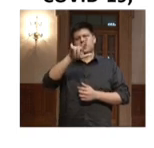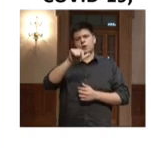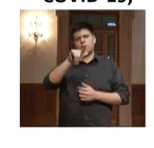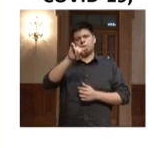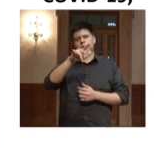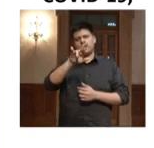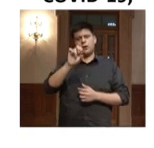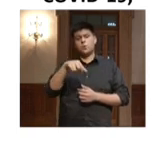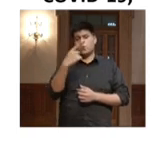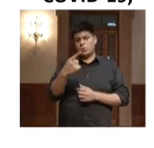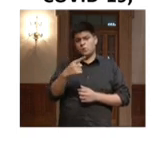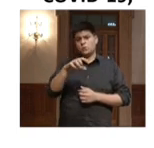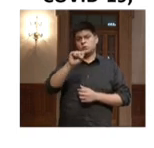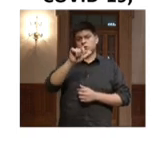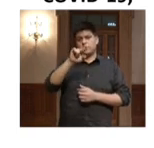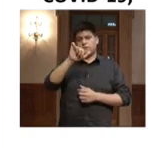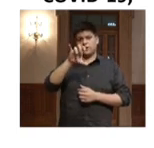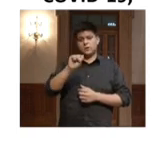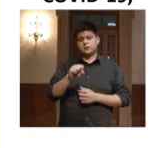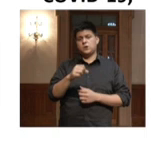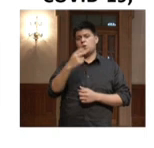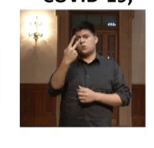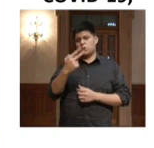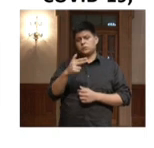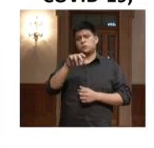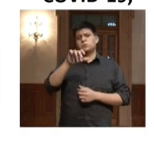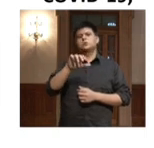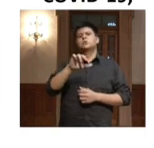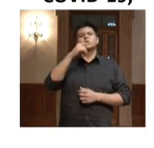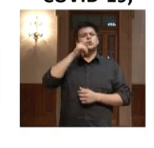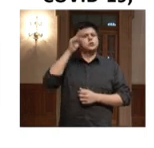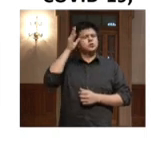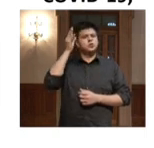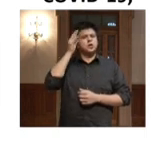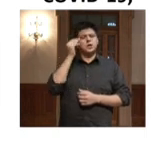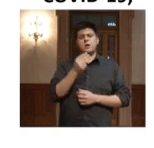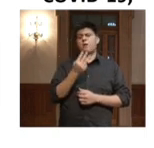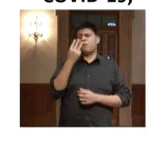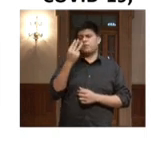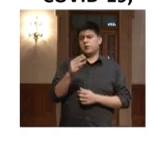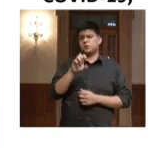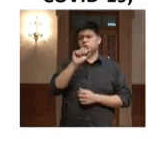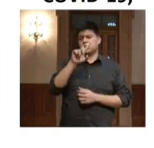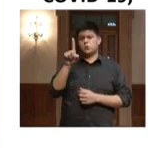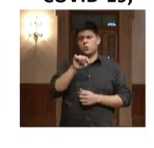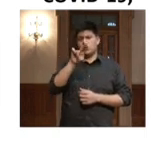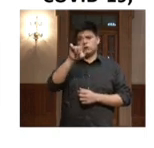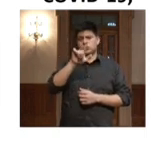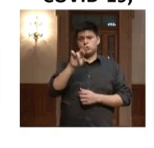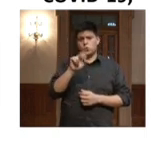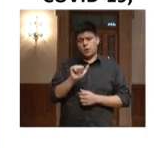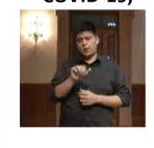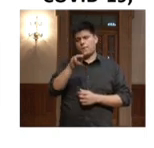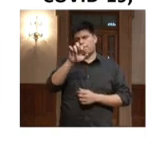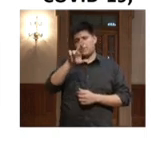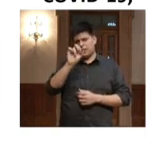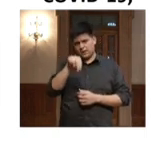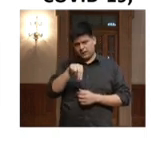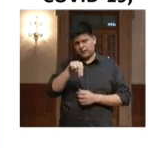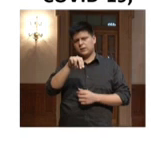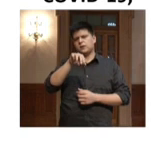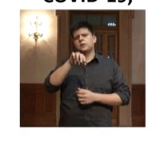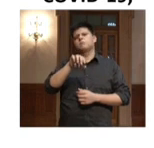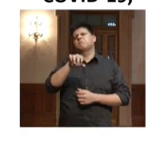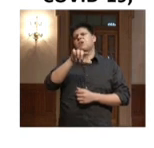2 casos. En China tenemos 3 casos. Suazua tenemos 6 casos. Marín, Santiago, Linares y Allende